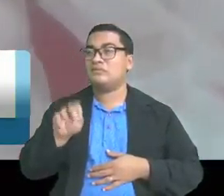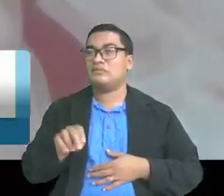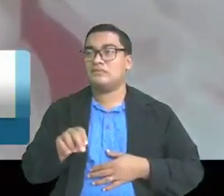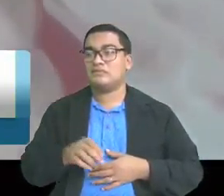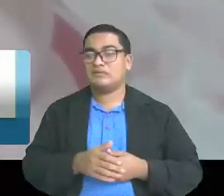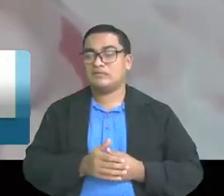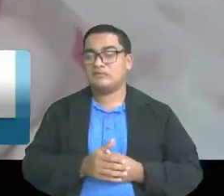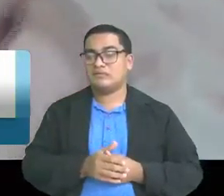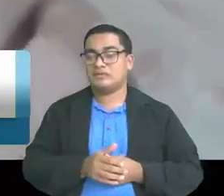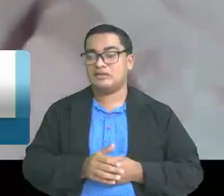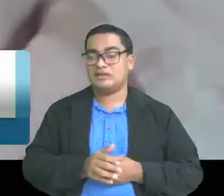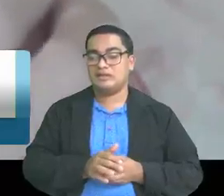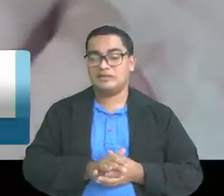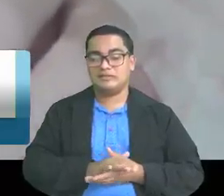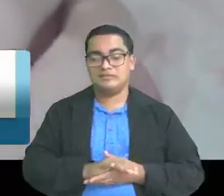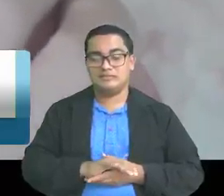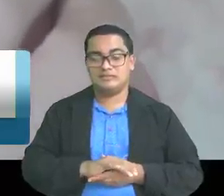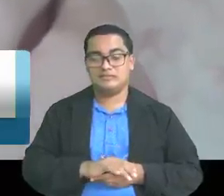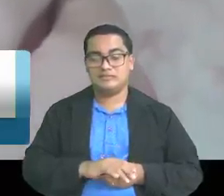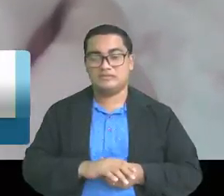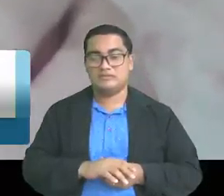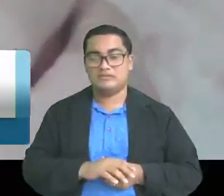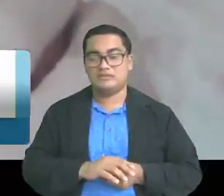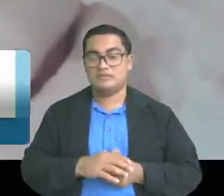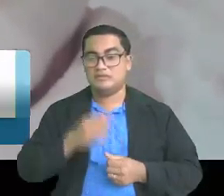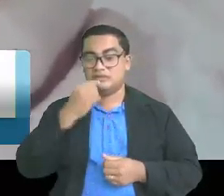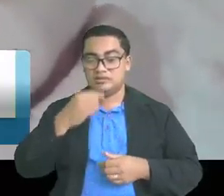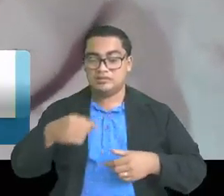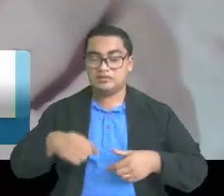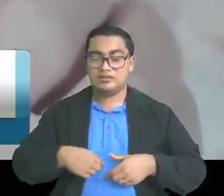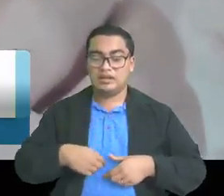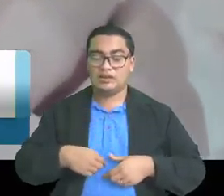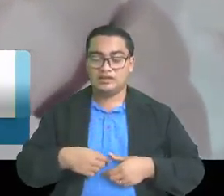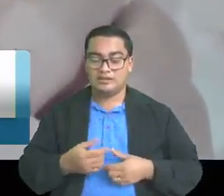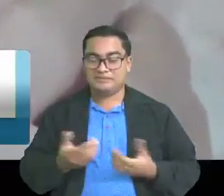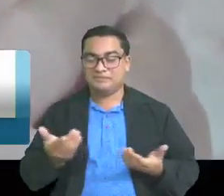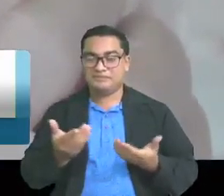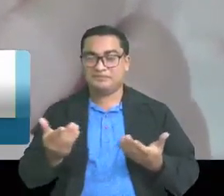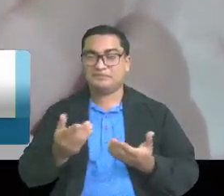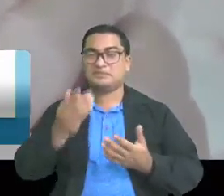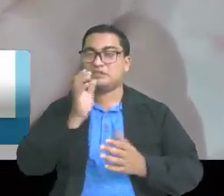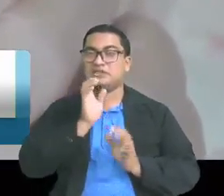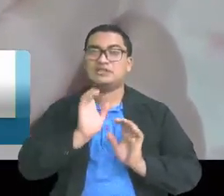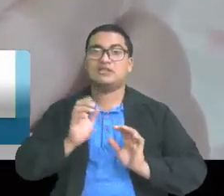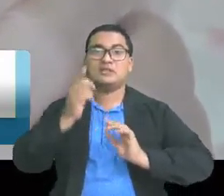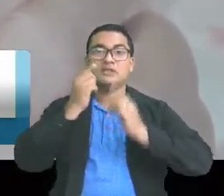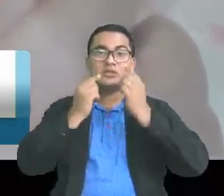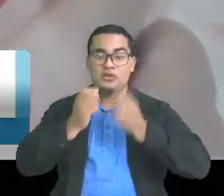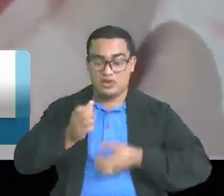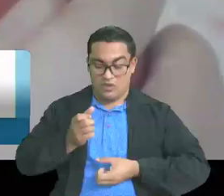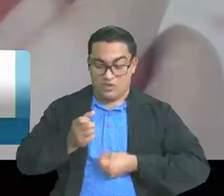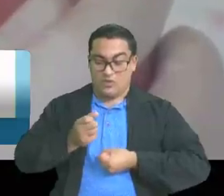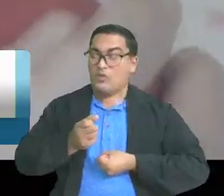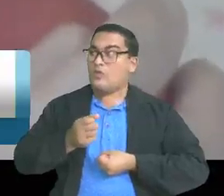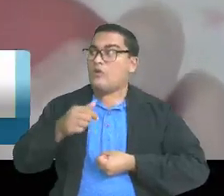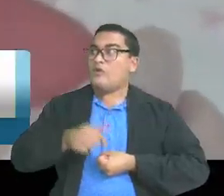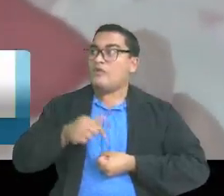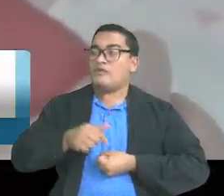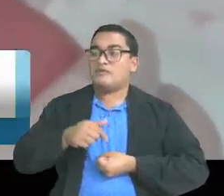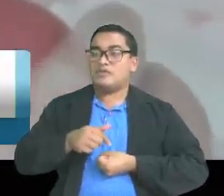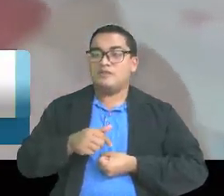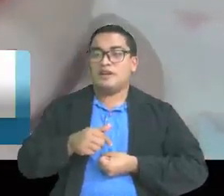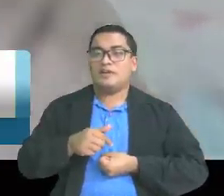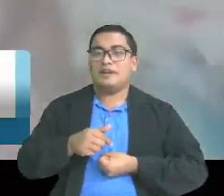que este es el ombligo, ¿no? Tenemos el orificio de la hernia. Cuando los niños lloran, también hacen esto. Cierran el